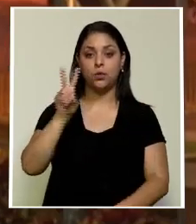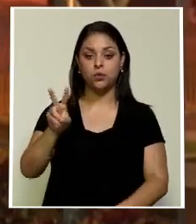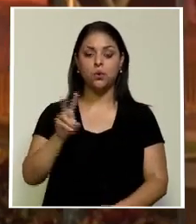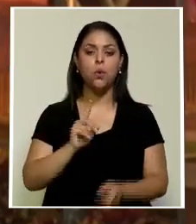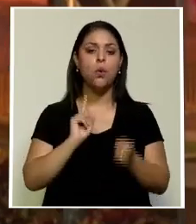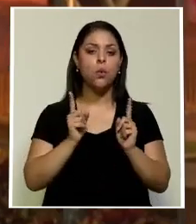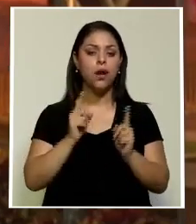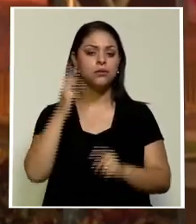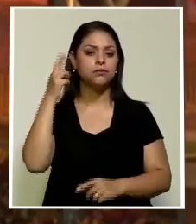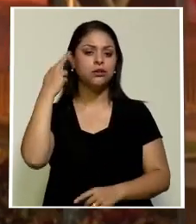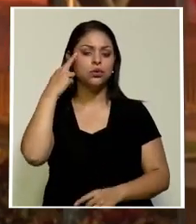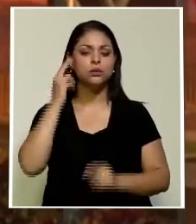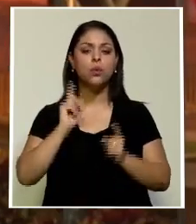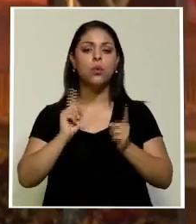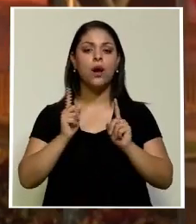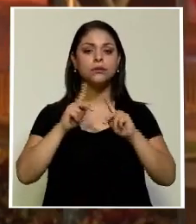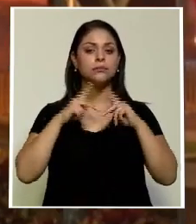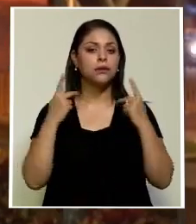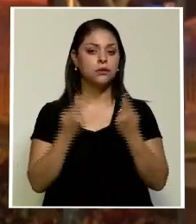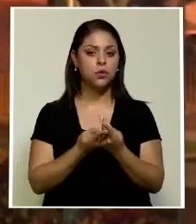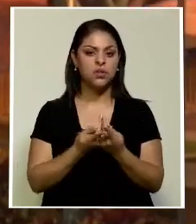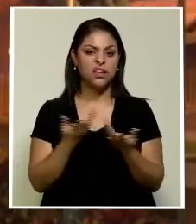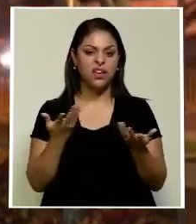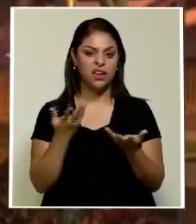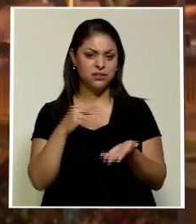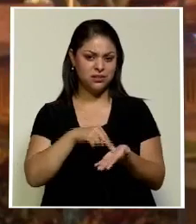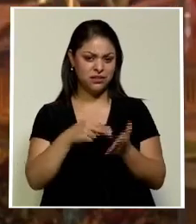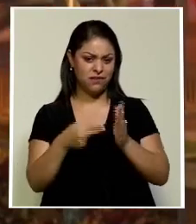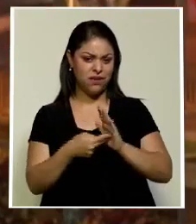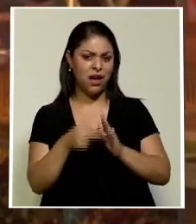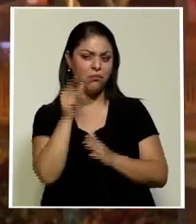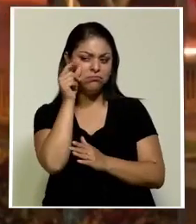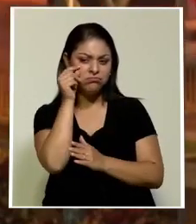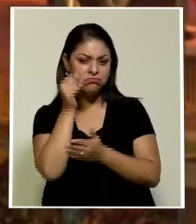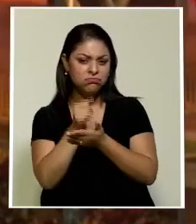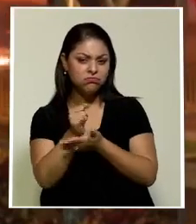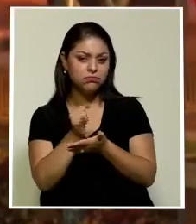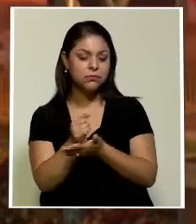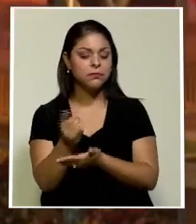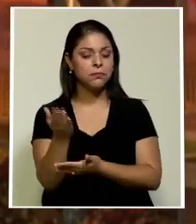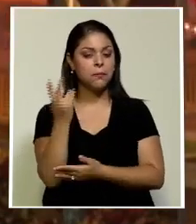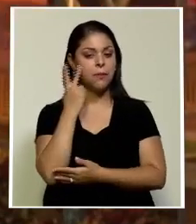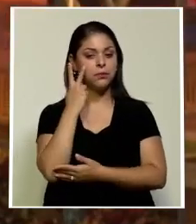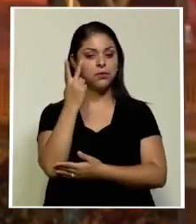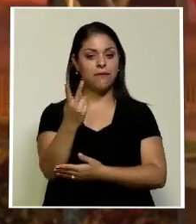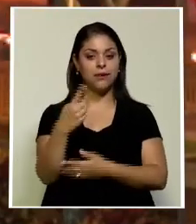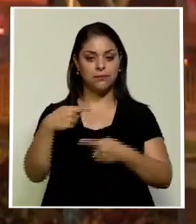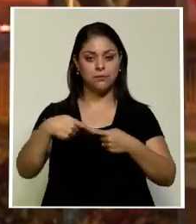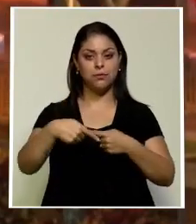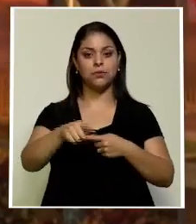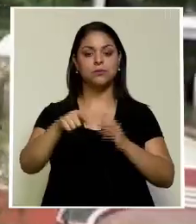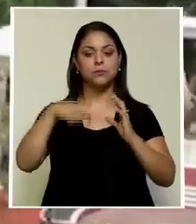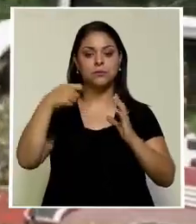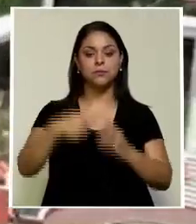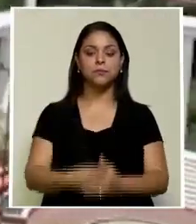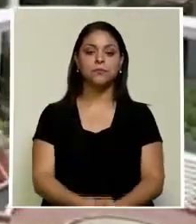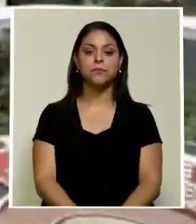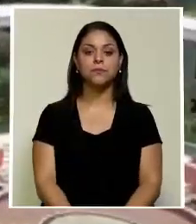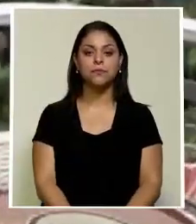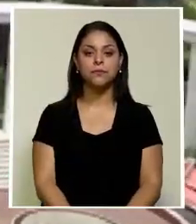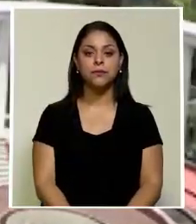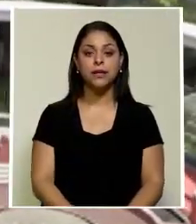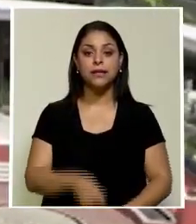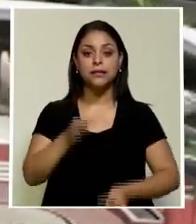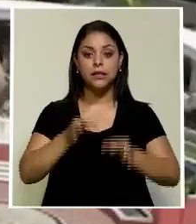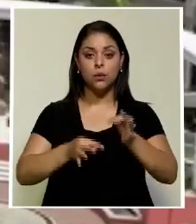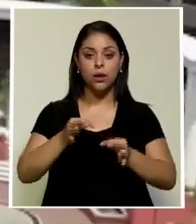¿Cuáles son los partidos? Y además, ¿en qué consisten estas investigaciones? Vamos a verlo a continuación en la siguiente nota. El Tribunal